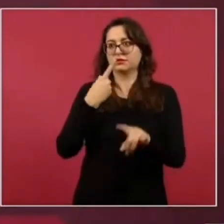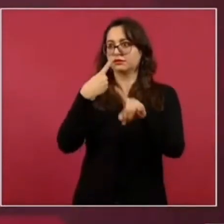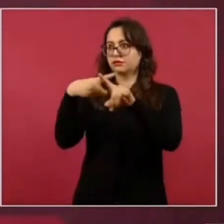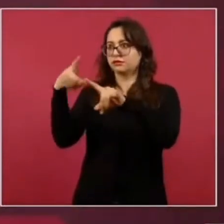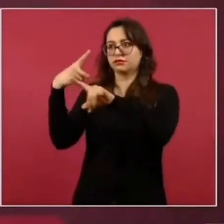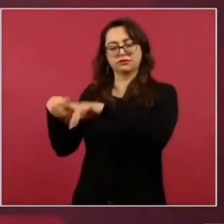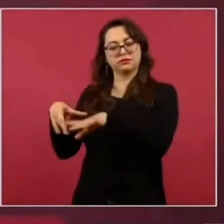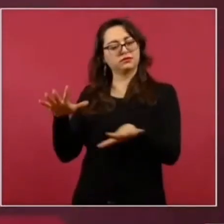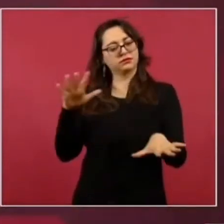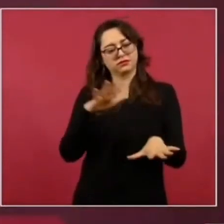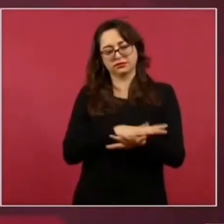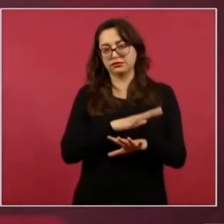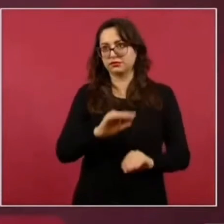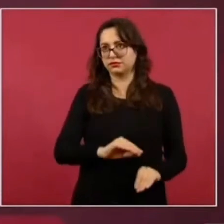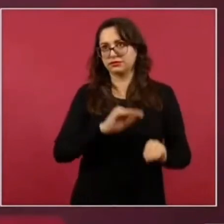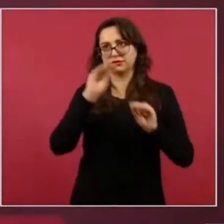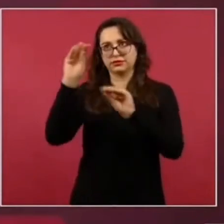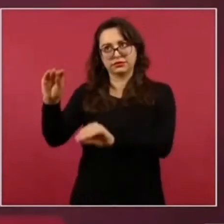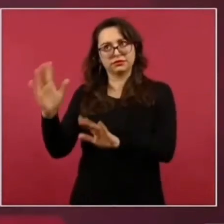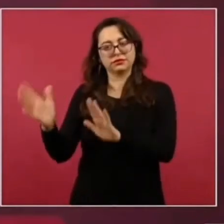estamos construyendo